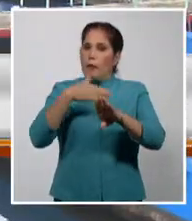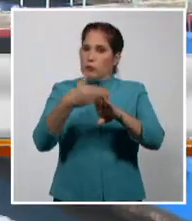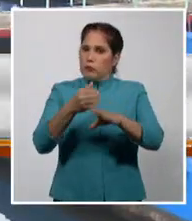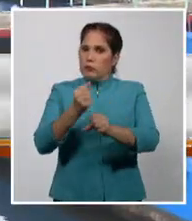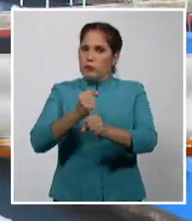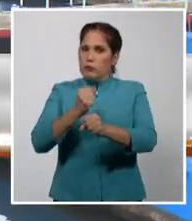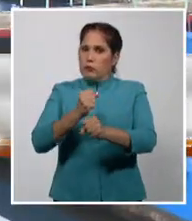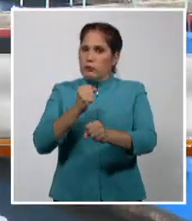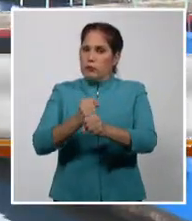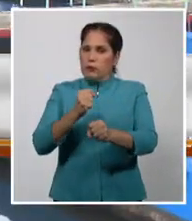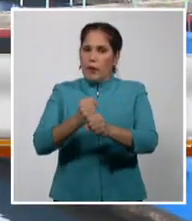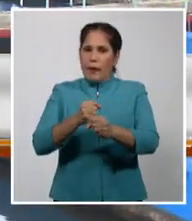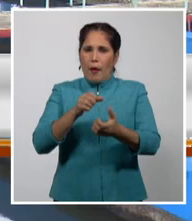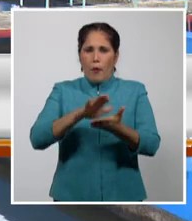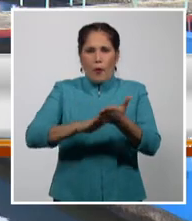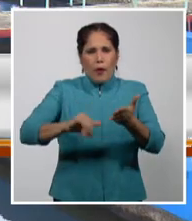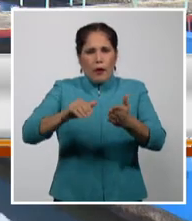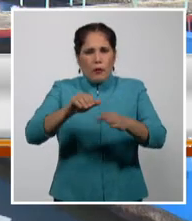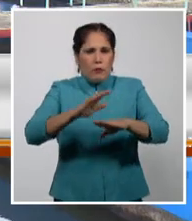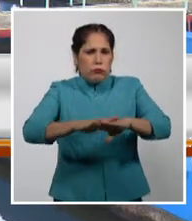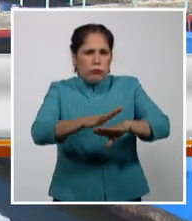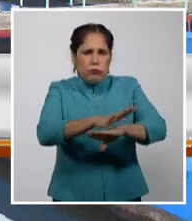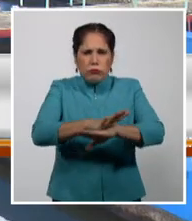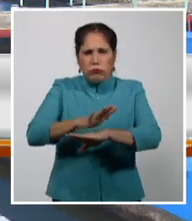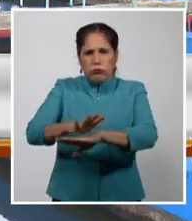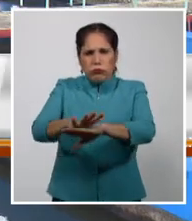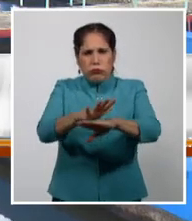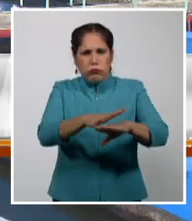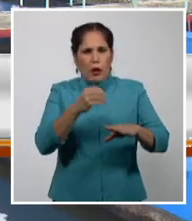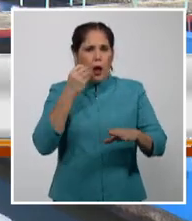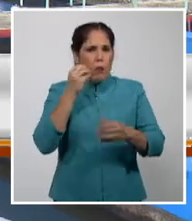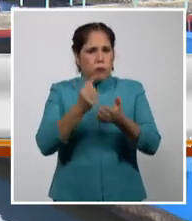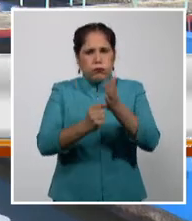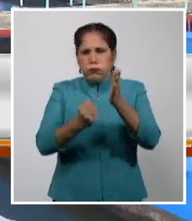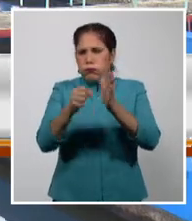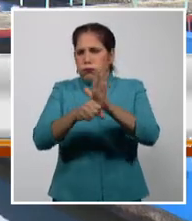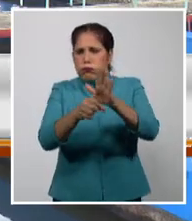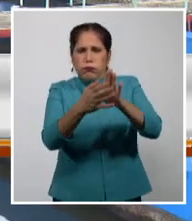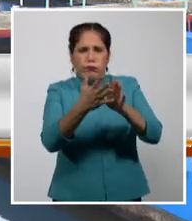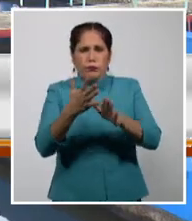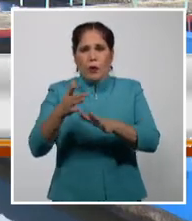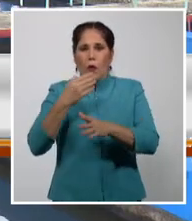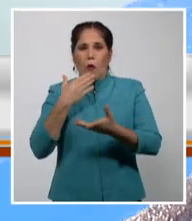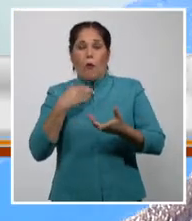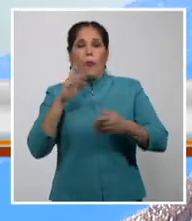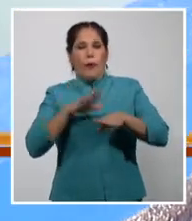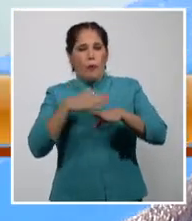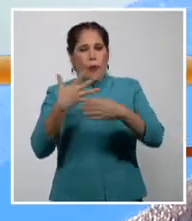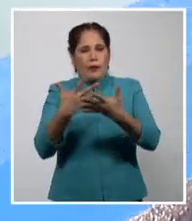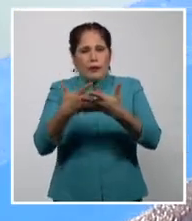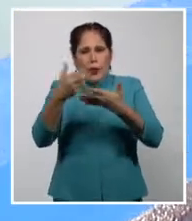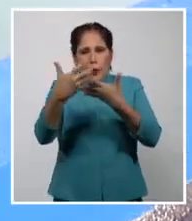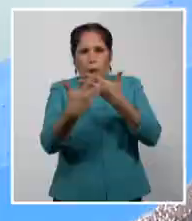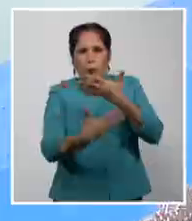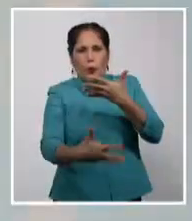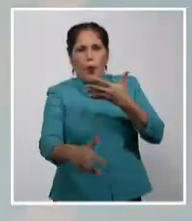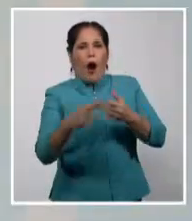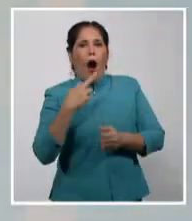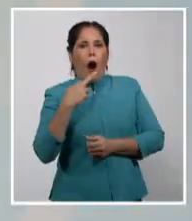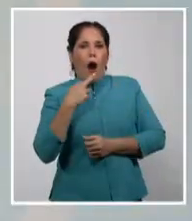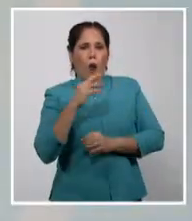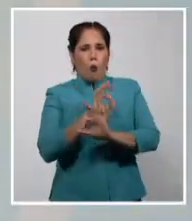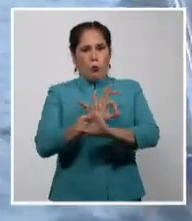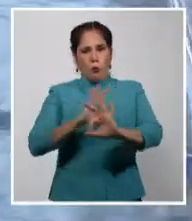la parte de sedimentación y por último trabajamos en la parte de los filtros. En estos lugares todas